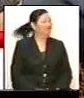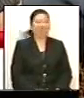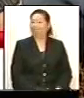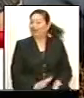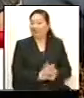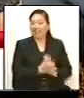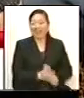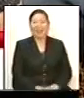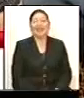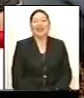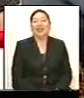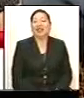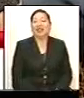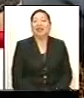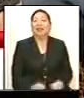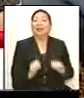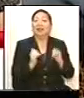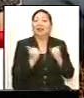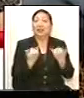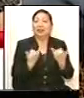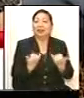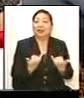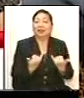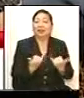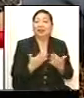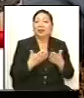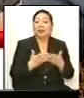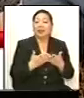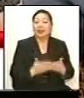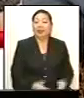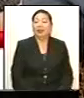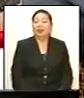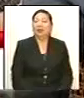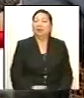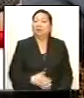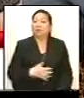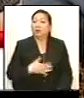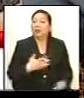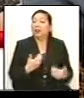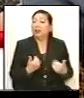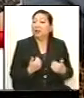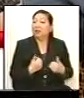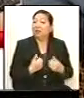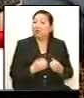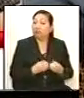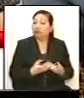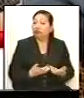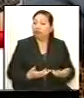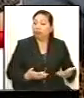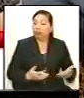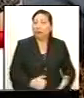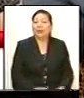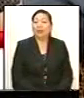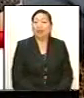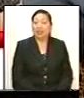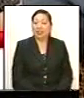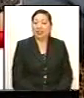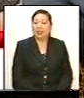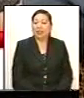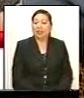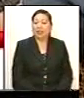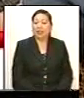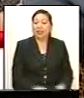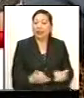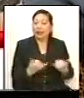nada. Entonces, empoderando nuestros puertos, vamos a poder tener un flujo de lo que